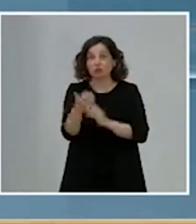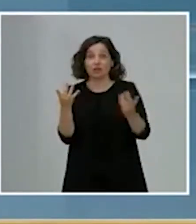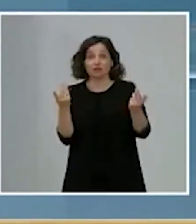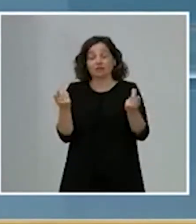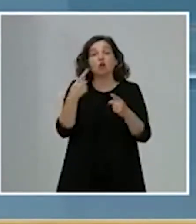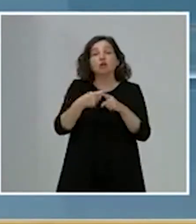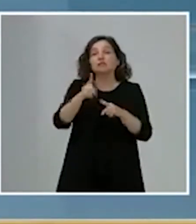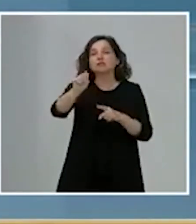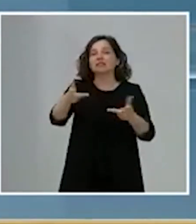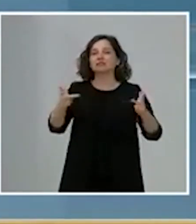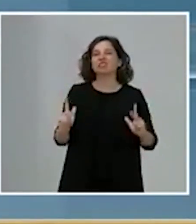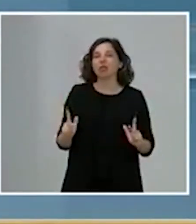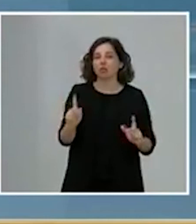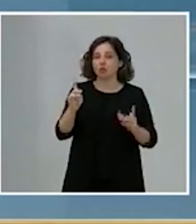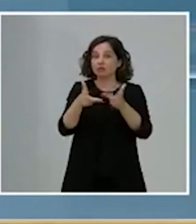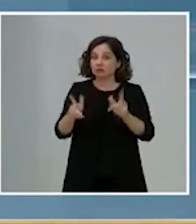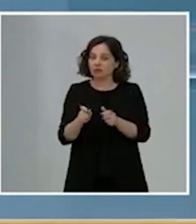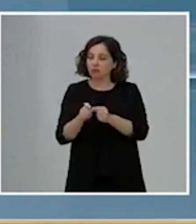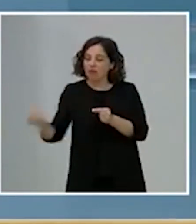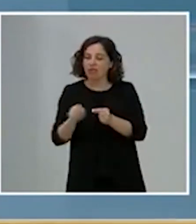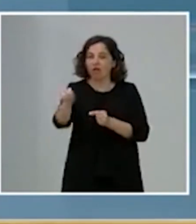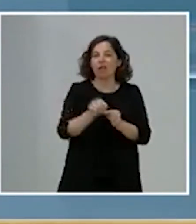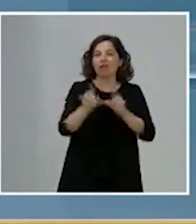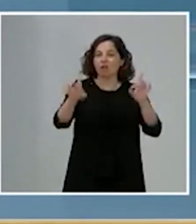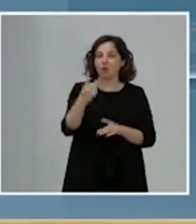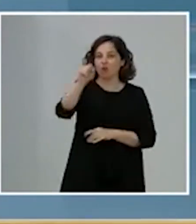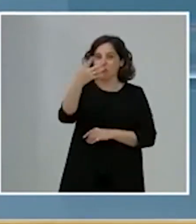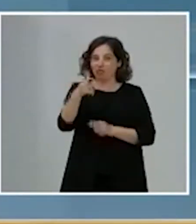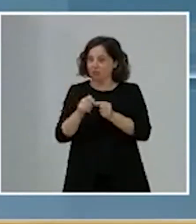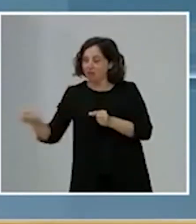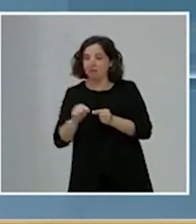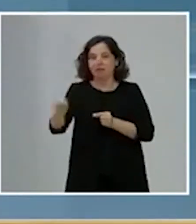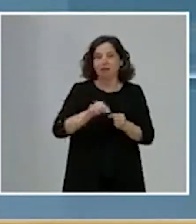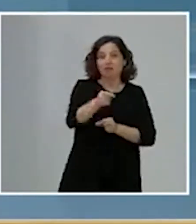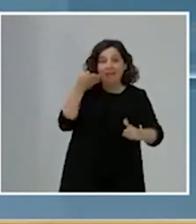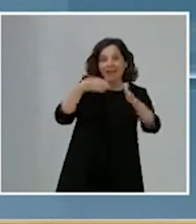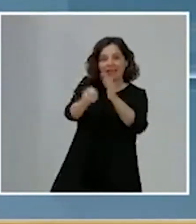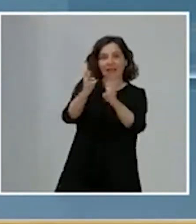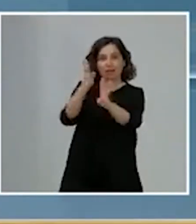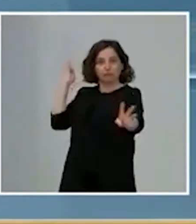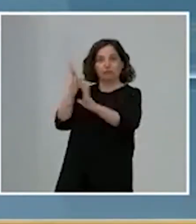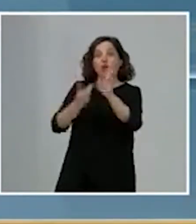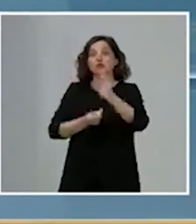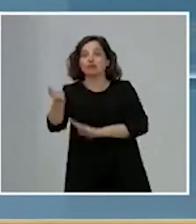estén siempre sentadas, garantizando las medidas de seguridad tanto en el acceso como en la salida. Se